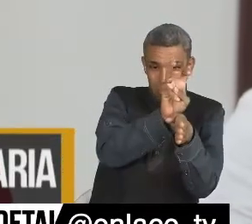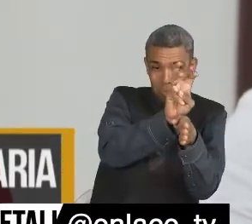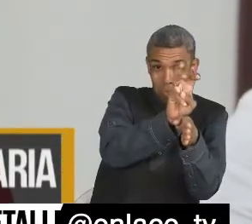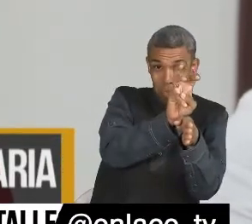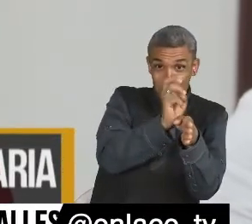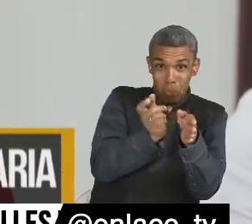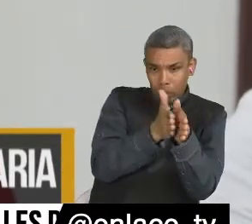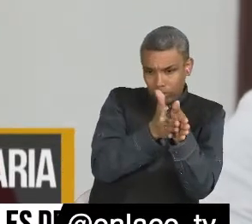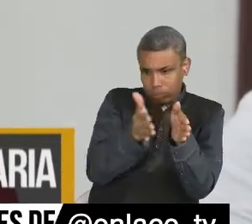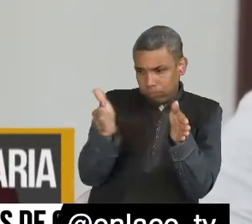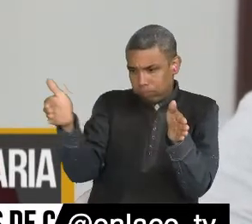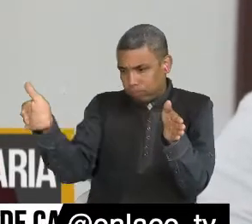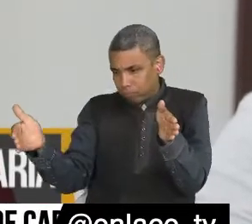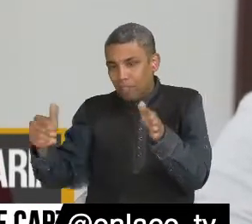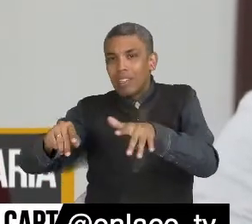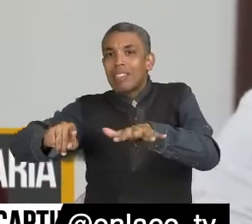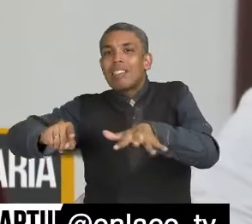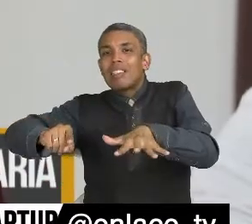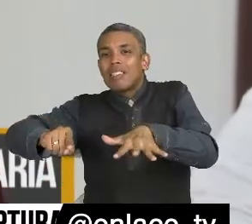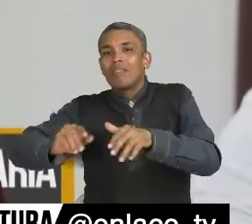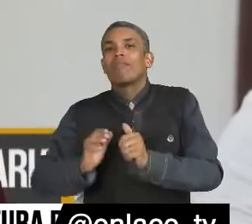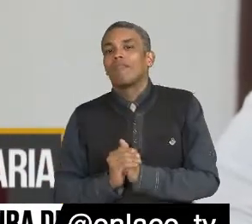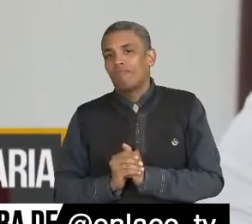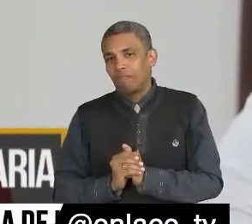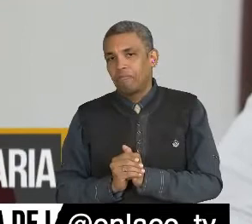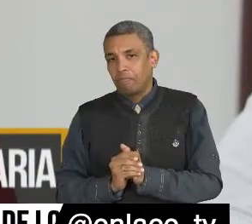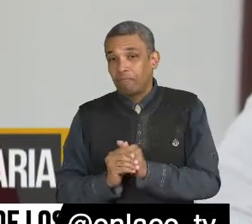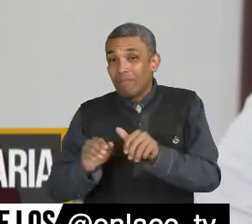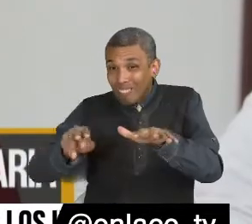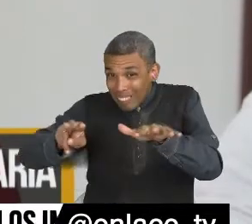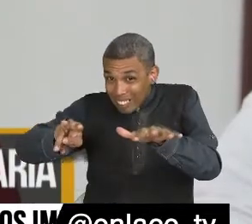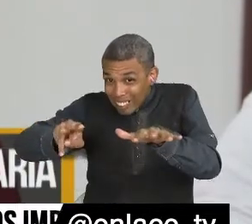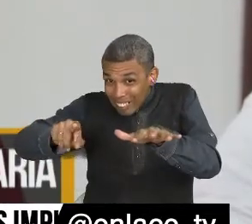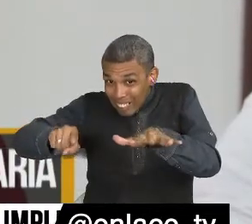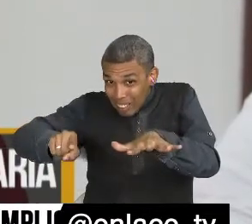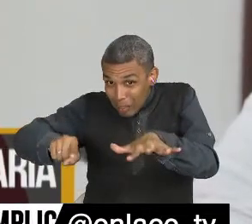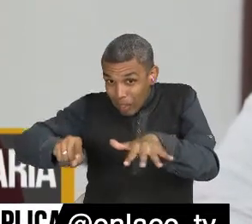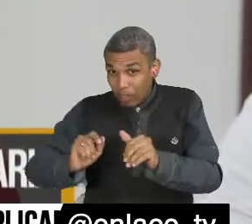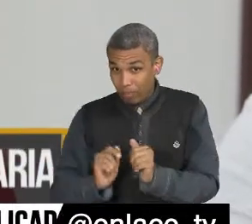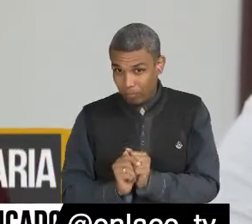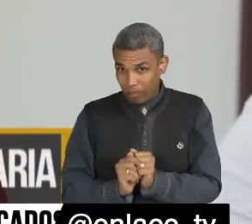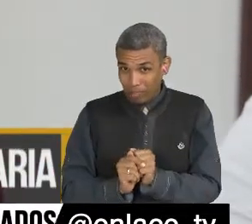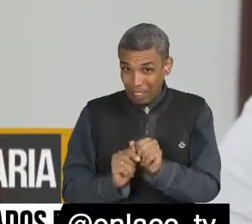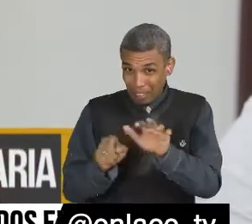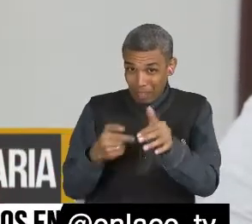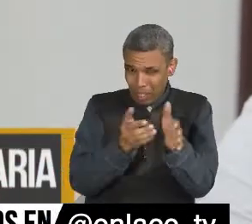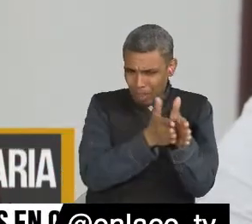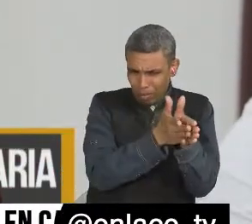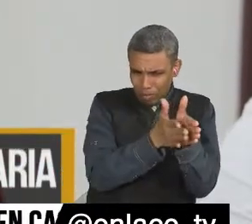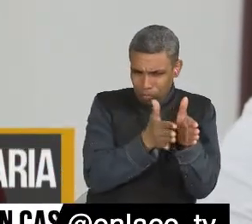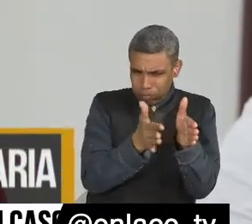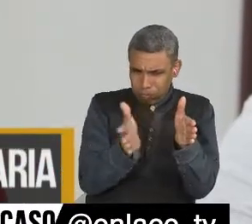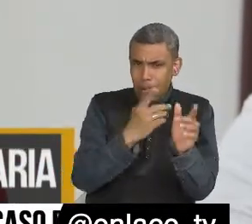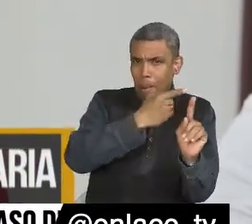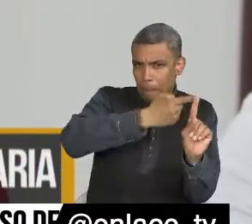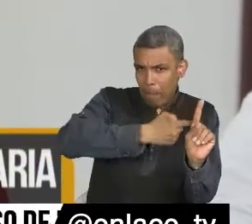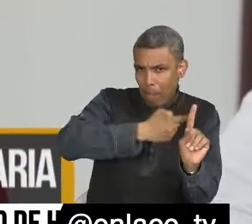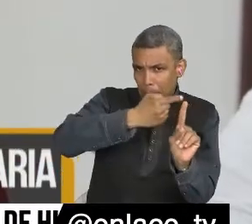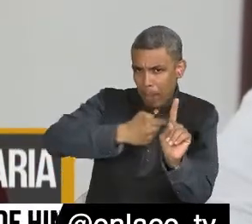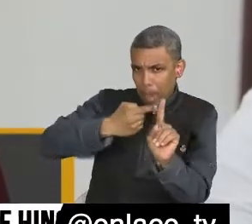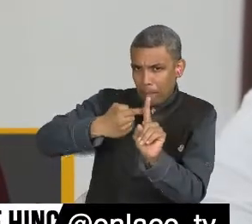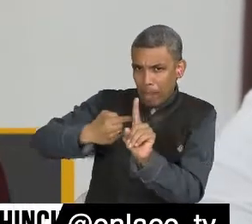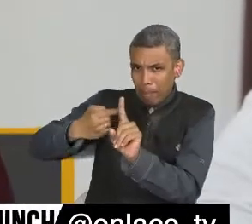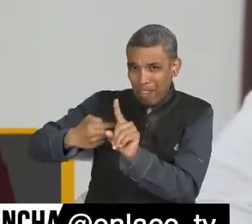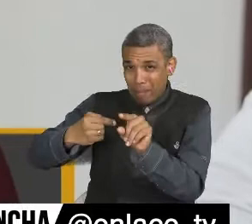por 180 días. A partir del día 181 no se